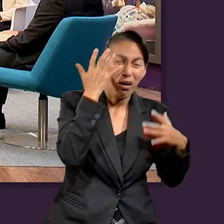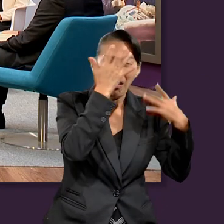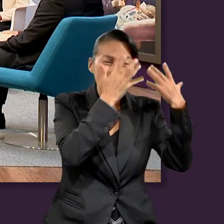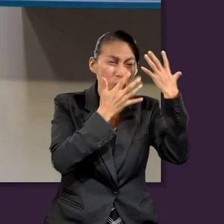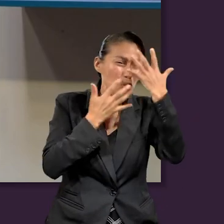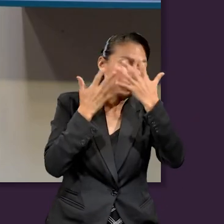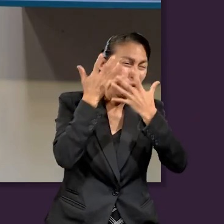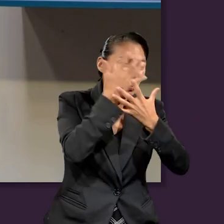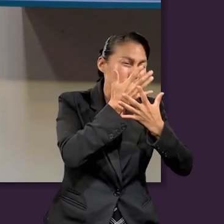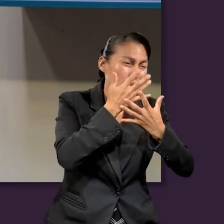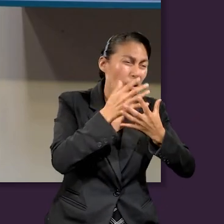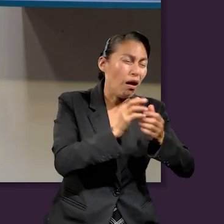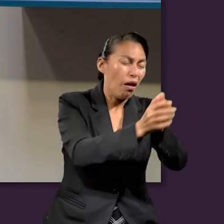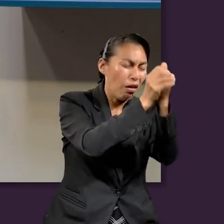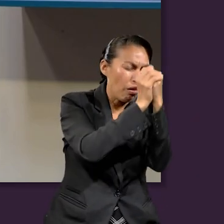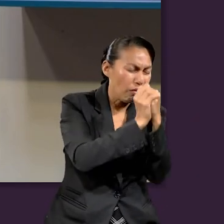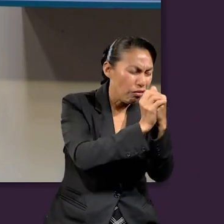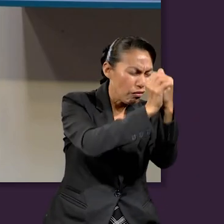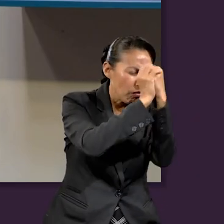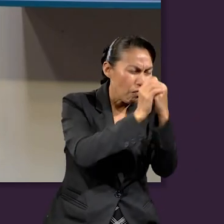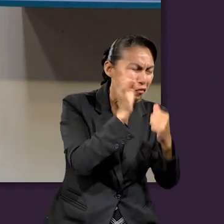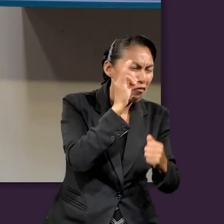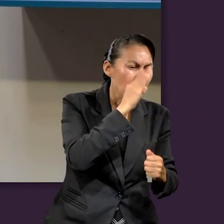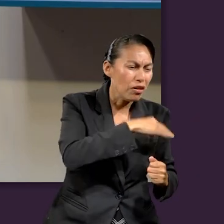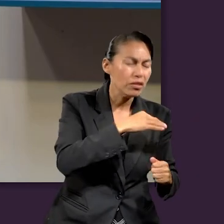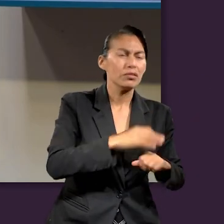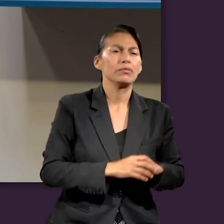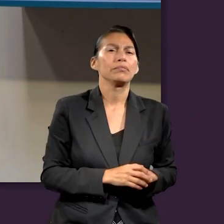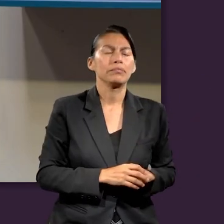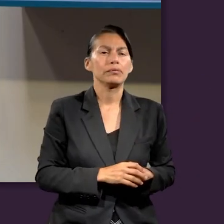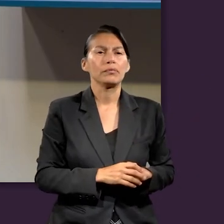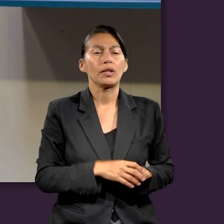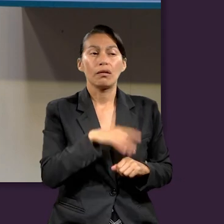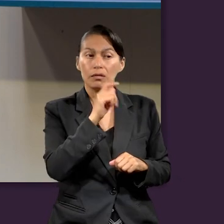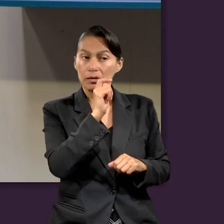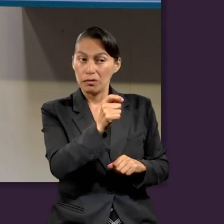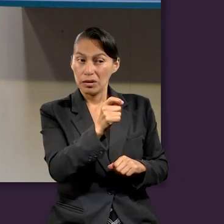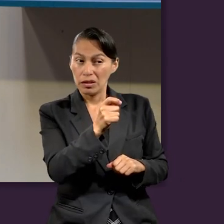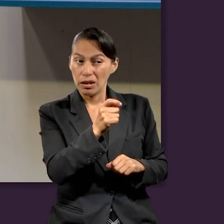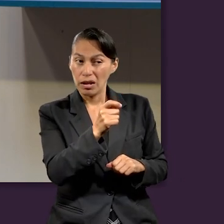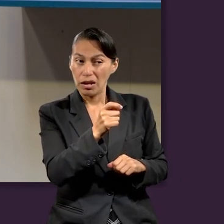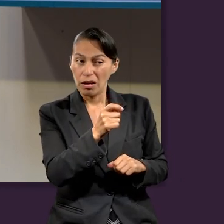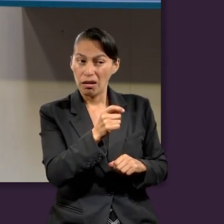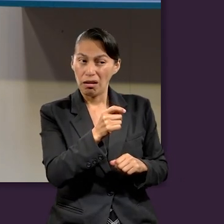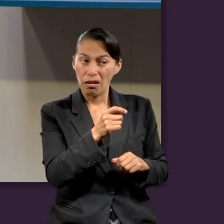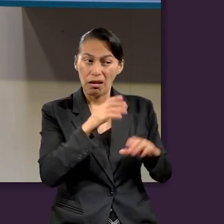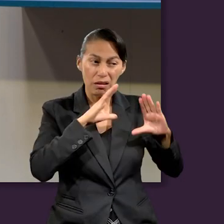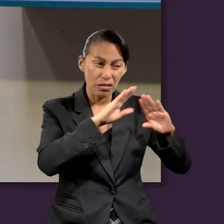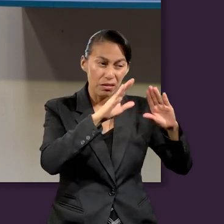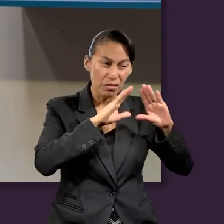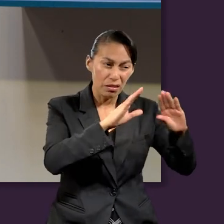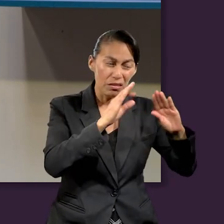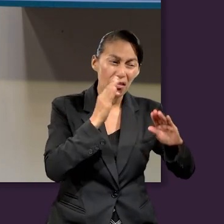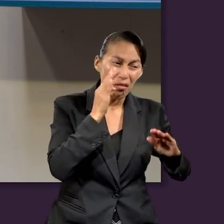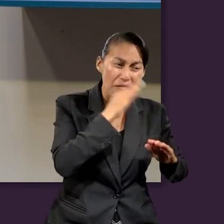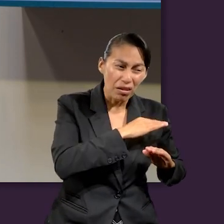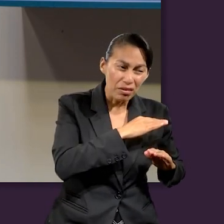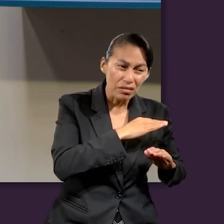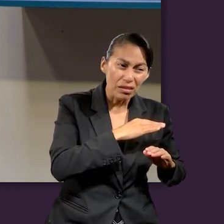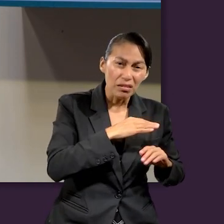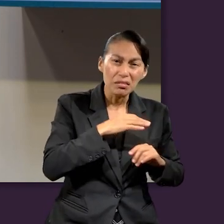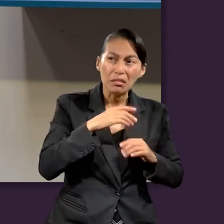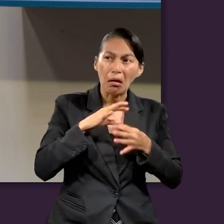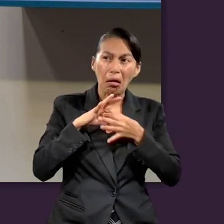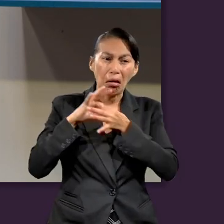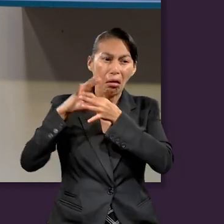envueltos en este sistema de adoración falso? Es decir, doctrinas que no van de acuerdo a la palabra de Dios. De hecho,